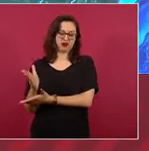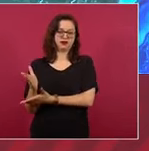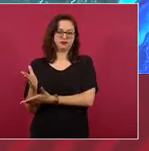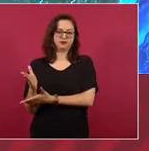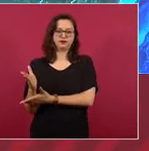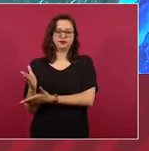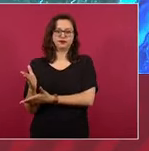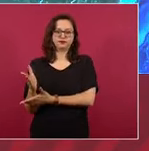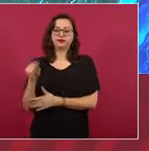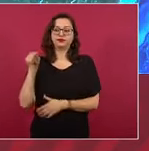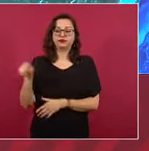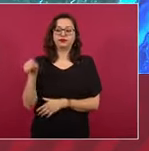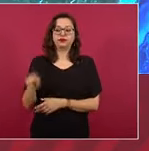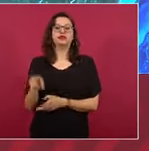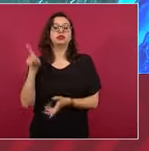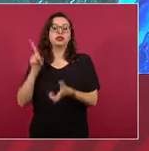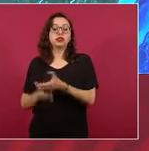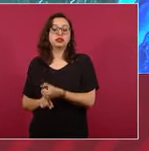para sacar